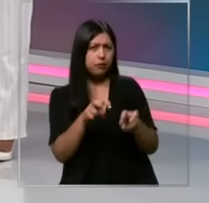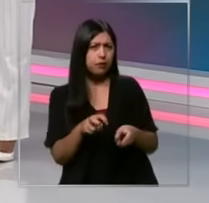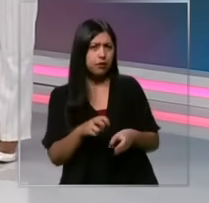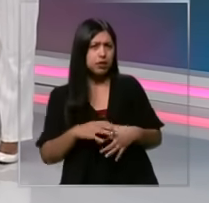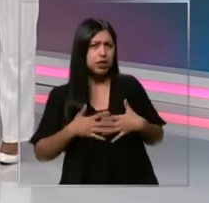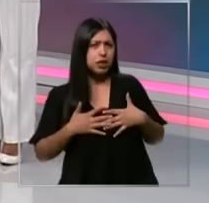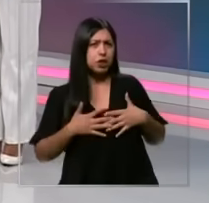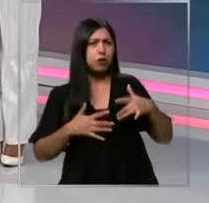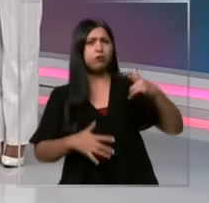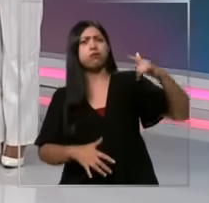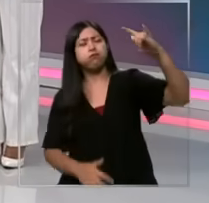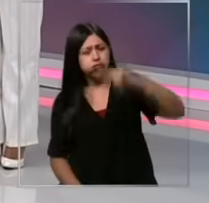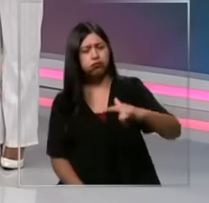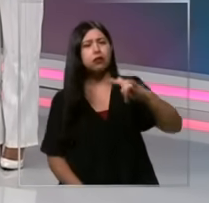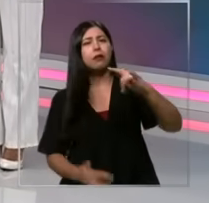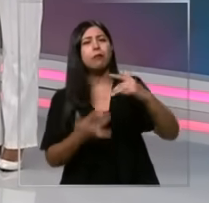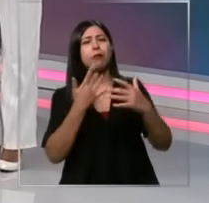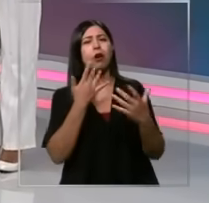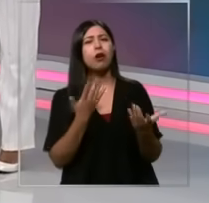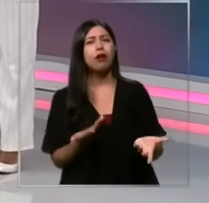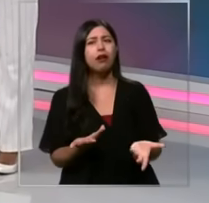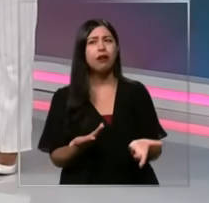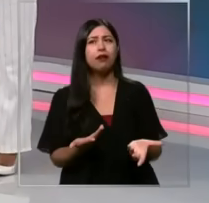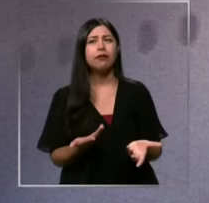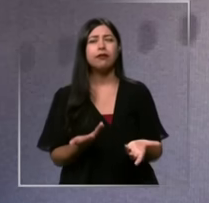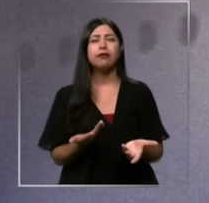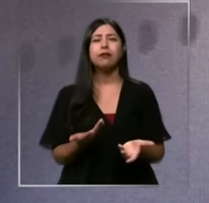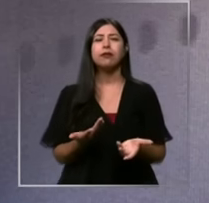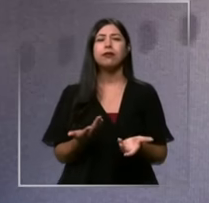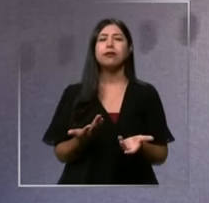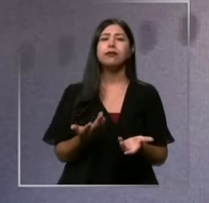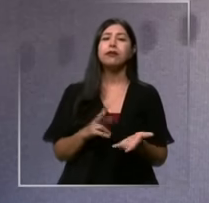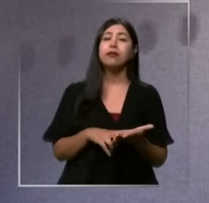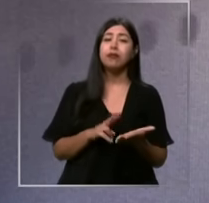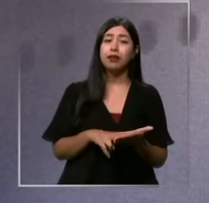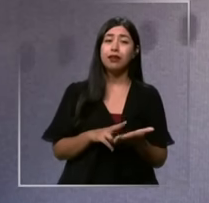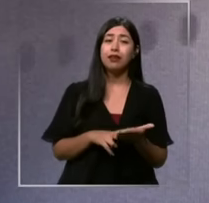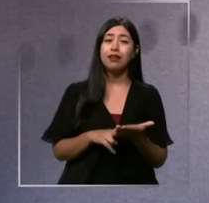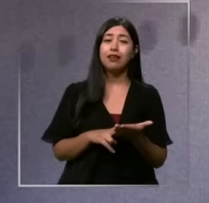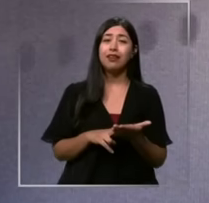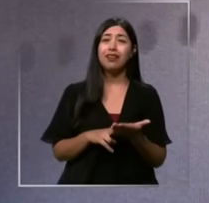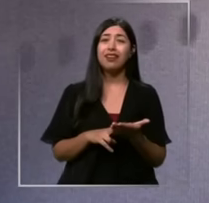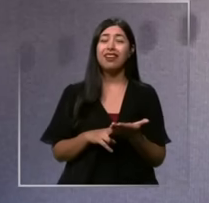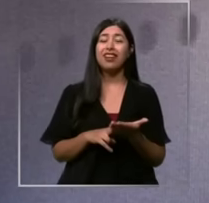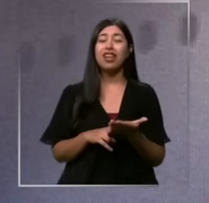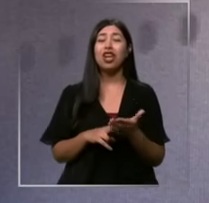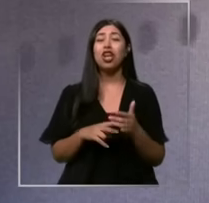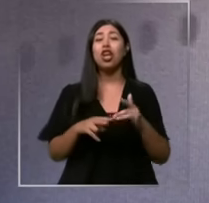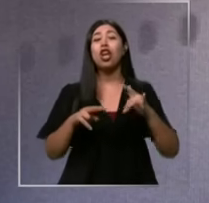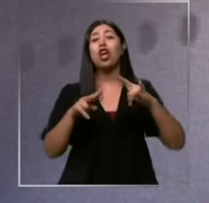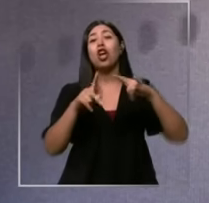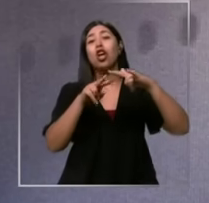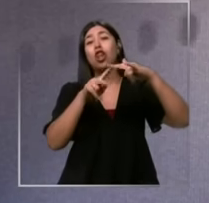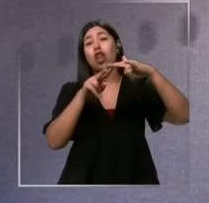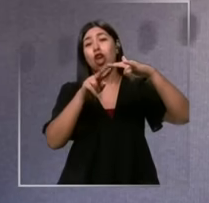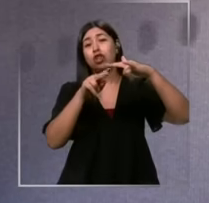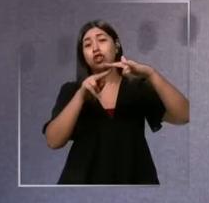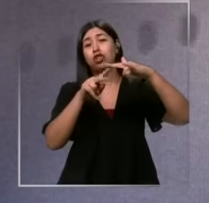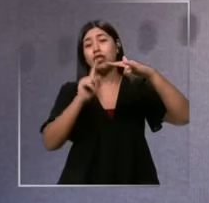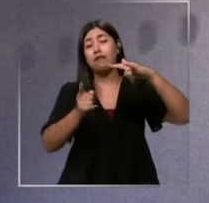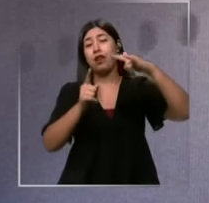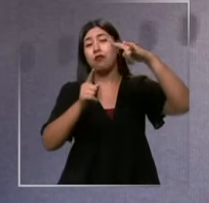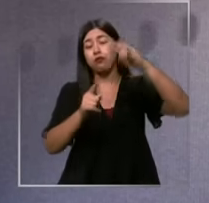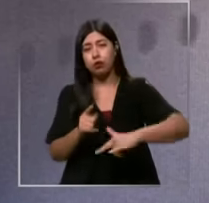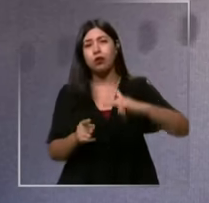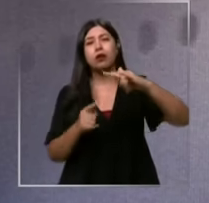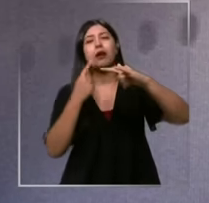caída libre? Bueno, en realidad deberían caer los dos al mismo tiempo, pero probablemente el avión